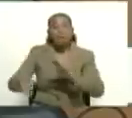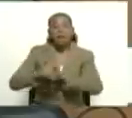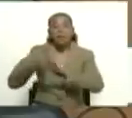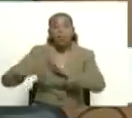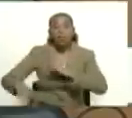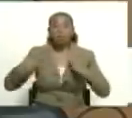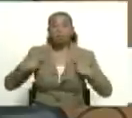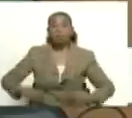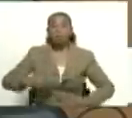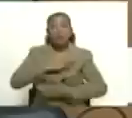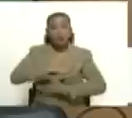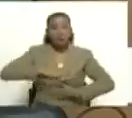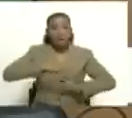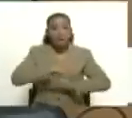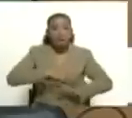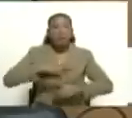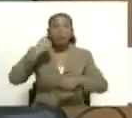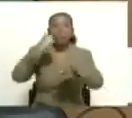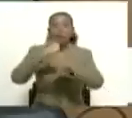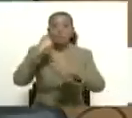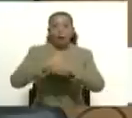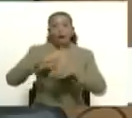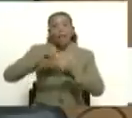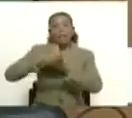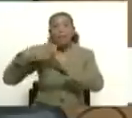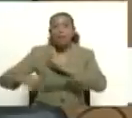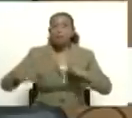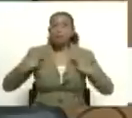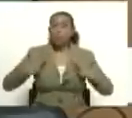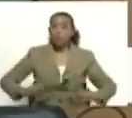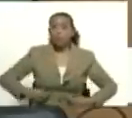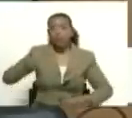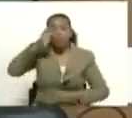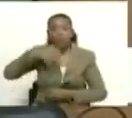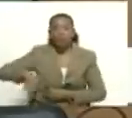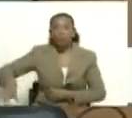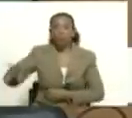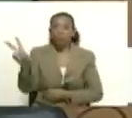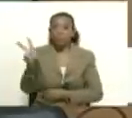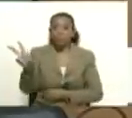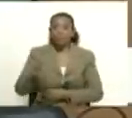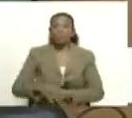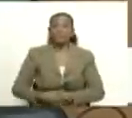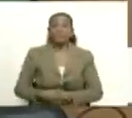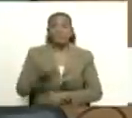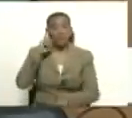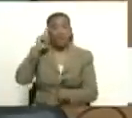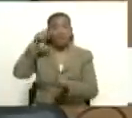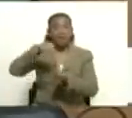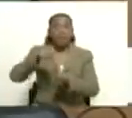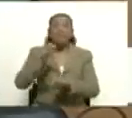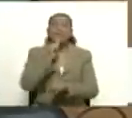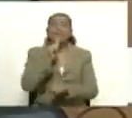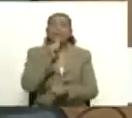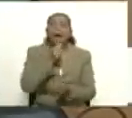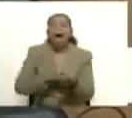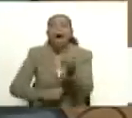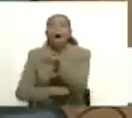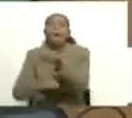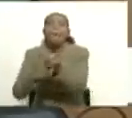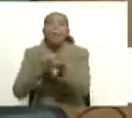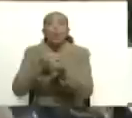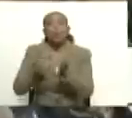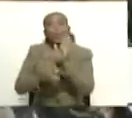pleno disfrute y ejercicio de los derechos humanos del pueblo venezolano, destinado a favorecer el